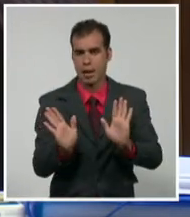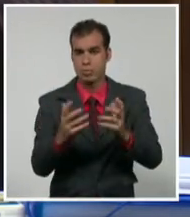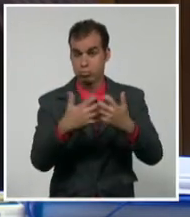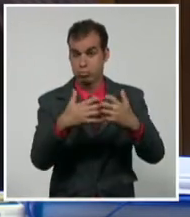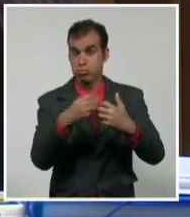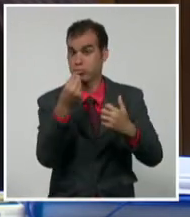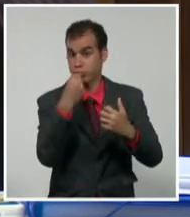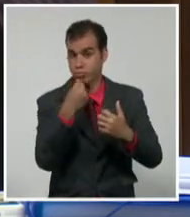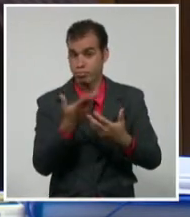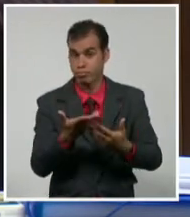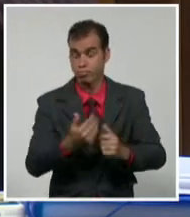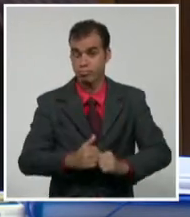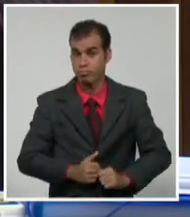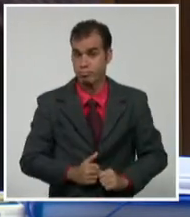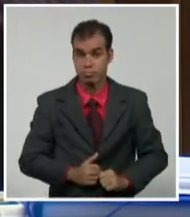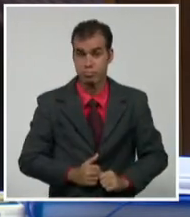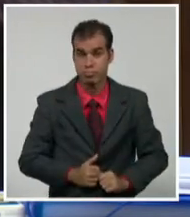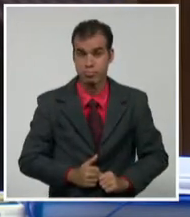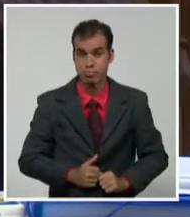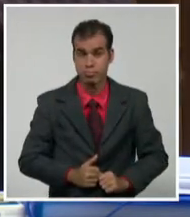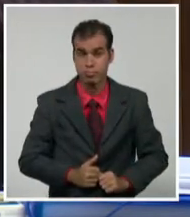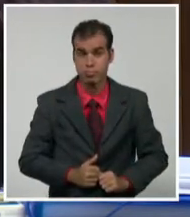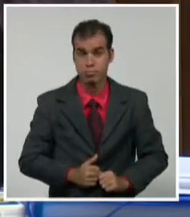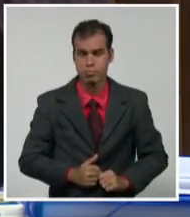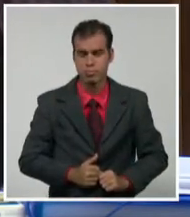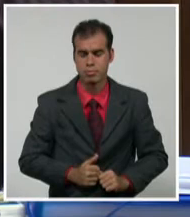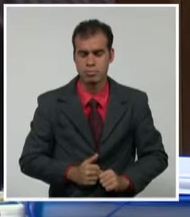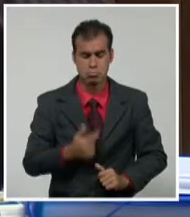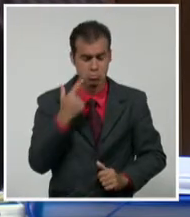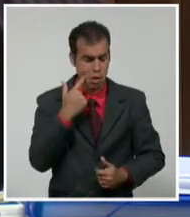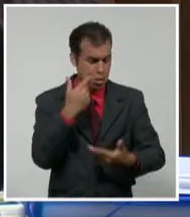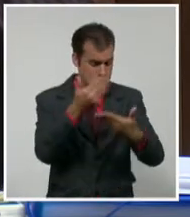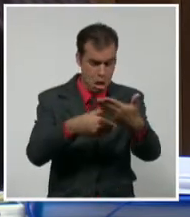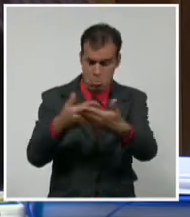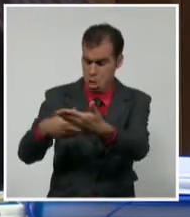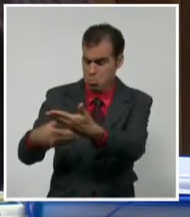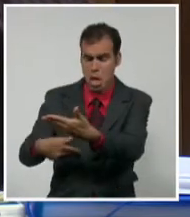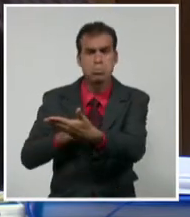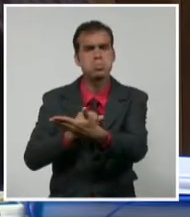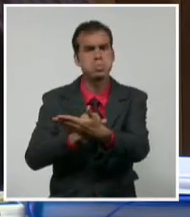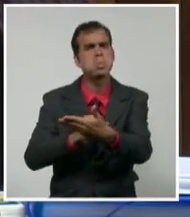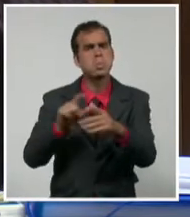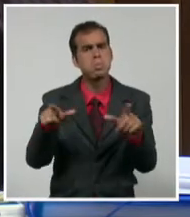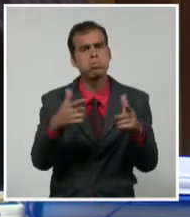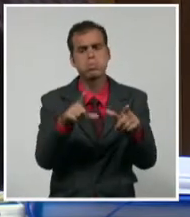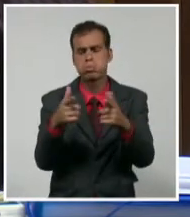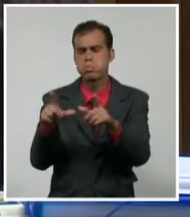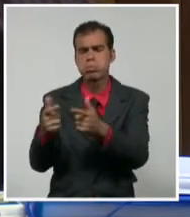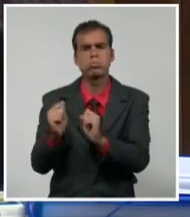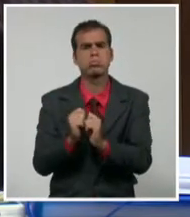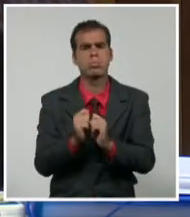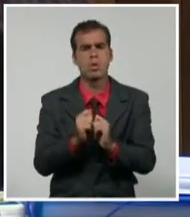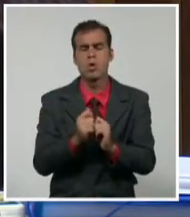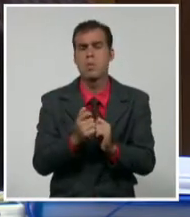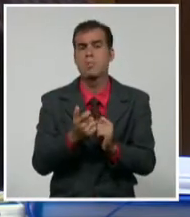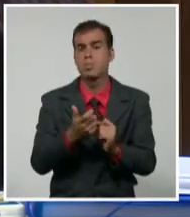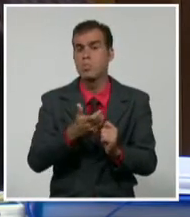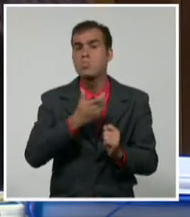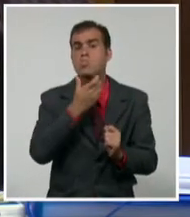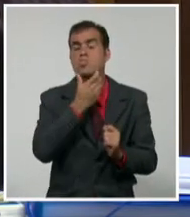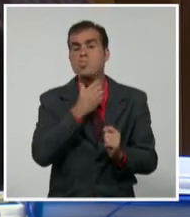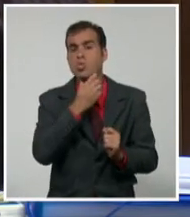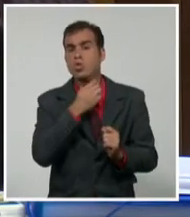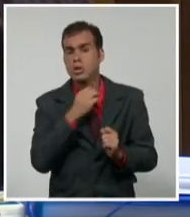desde aquí por ejemplo se sobrecumple casi toda la vida - gobierno de